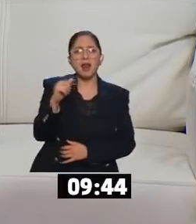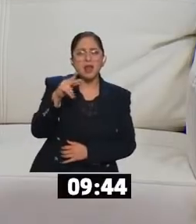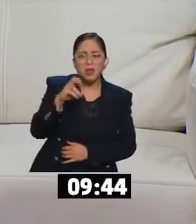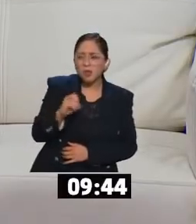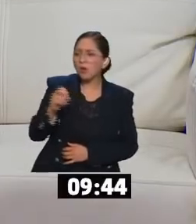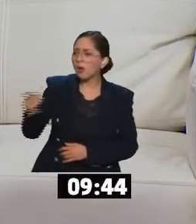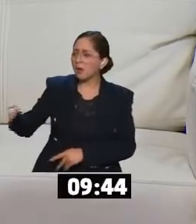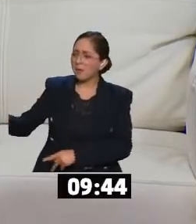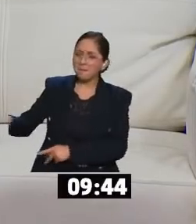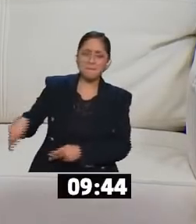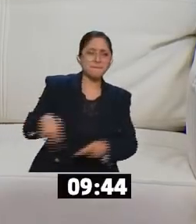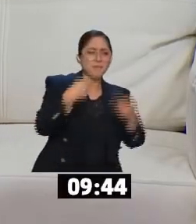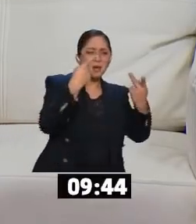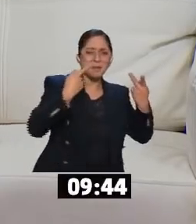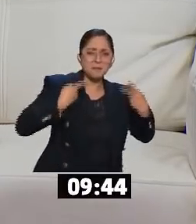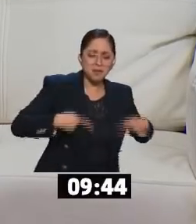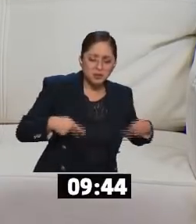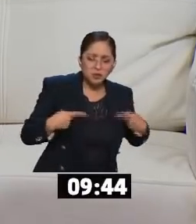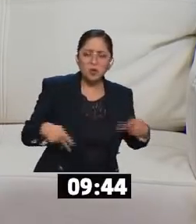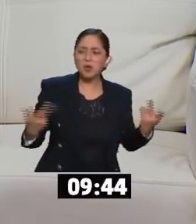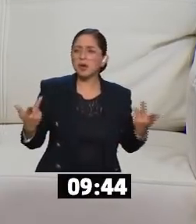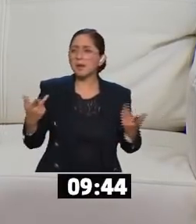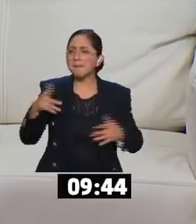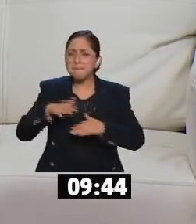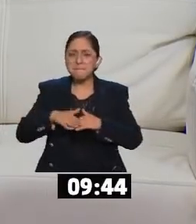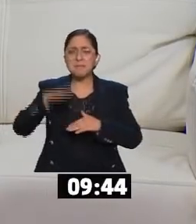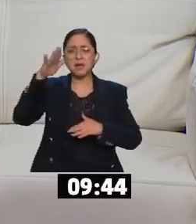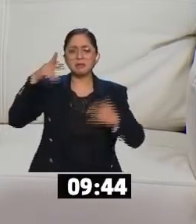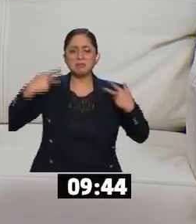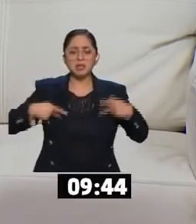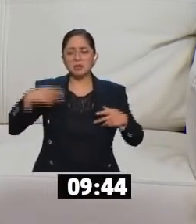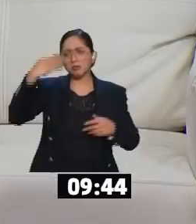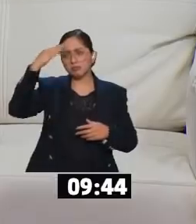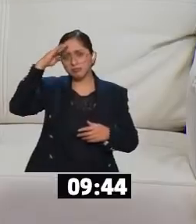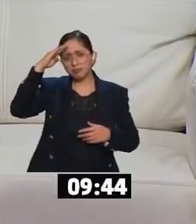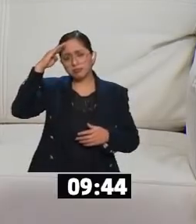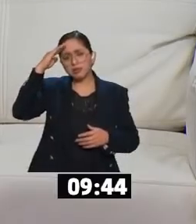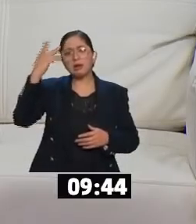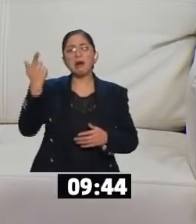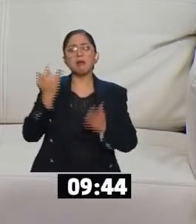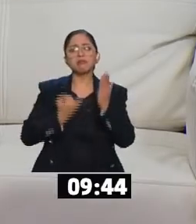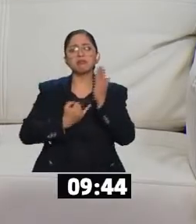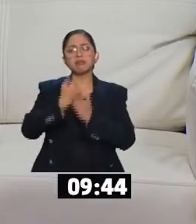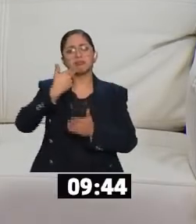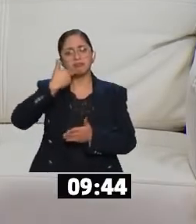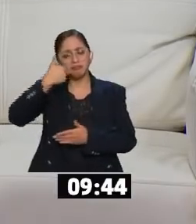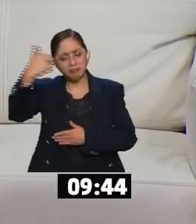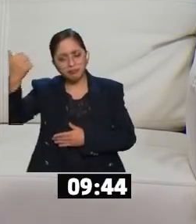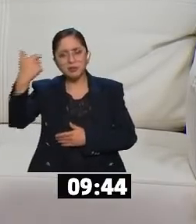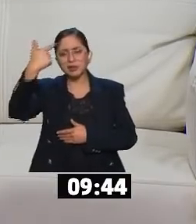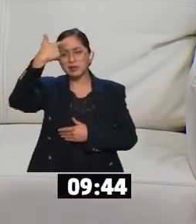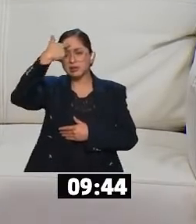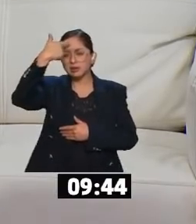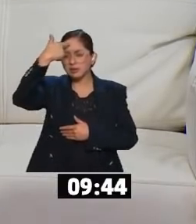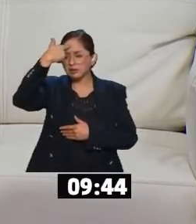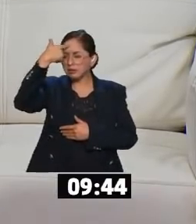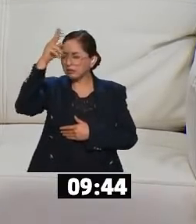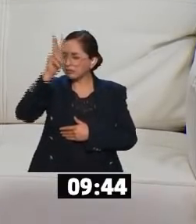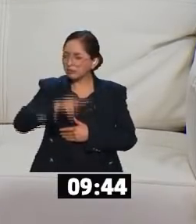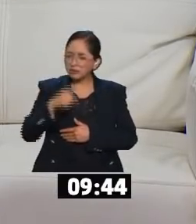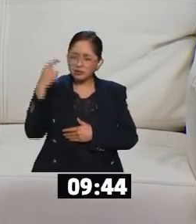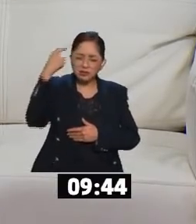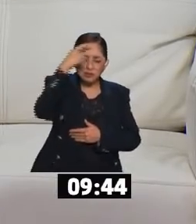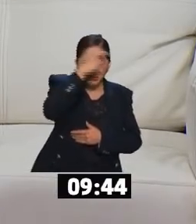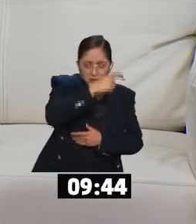de personas, el aumento de suicidios, terrible, ¿no? Una salud mental deteriorada al interior de